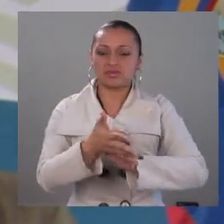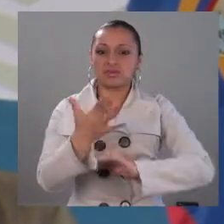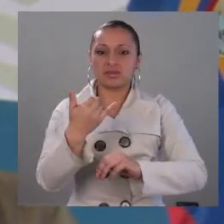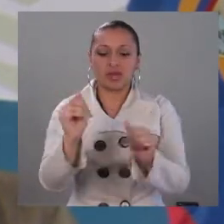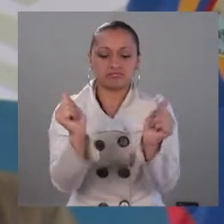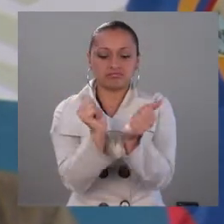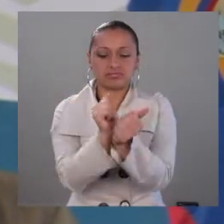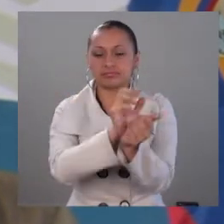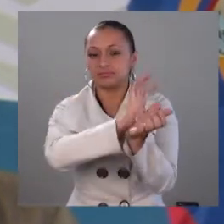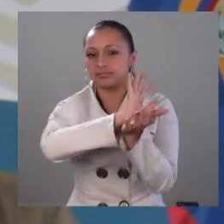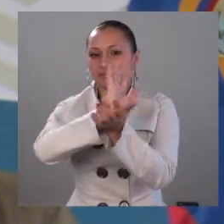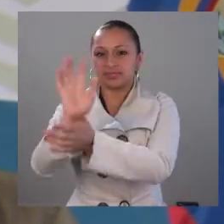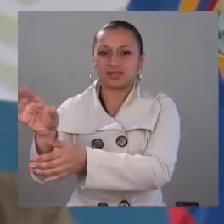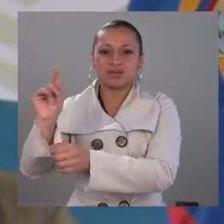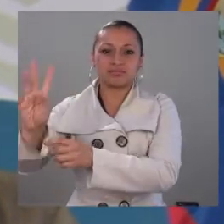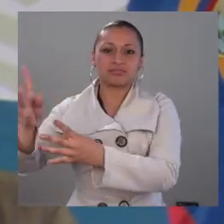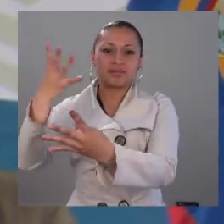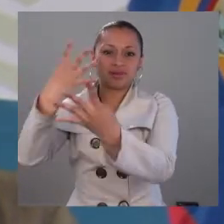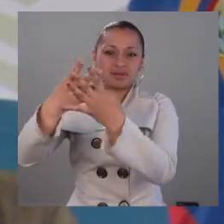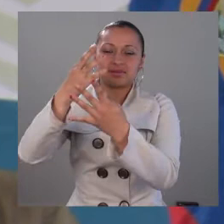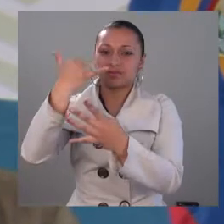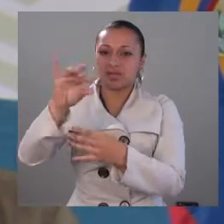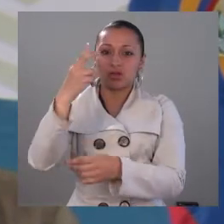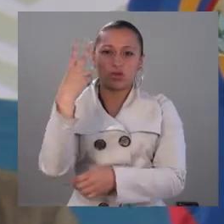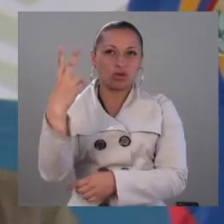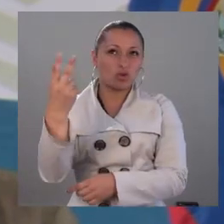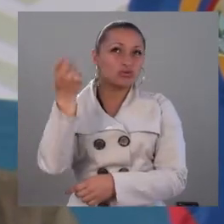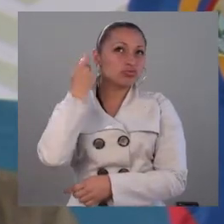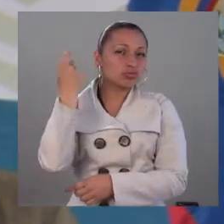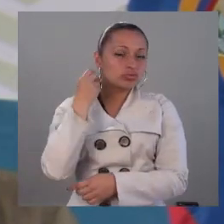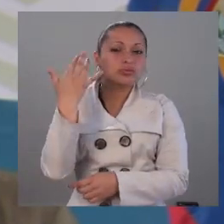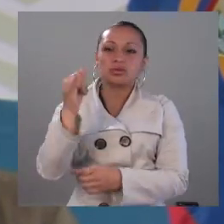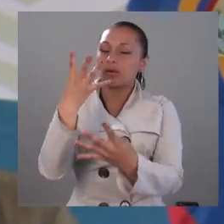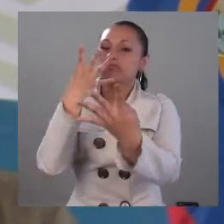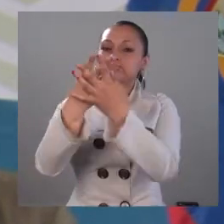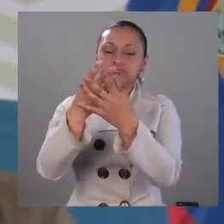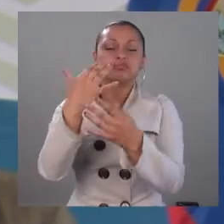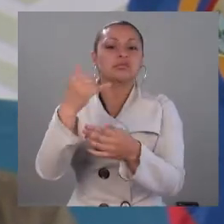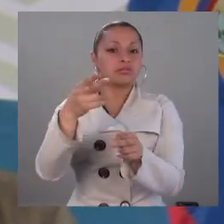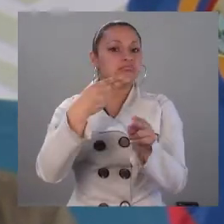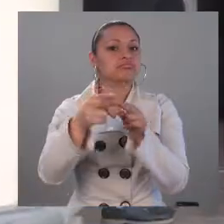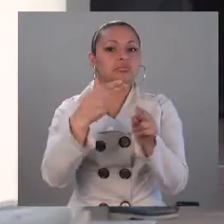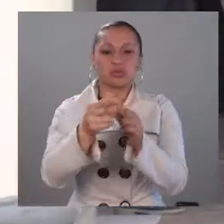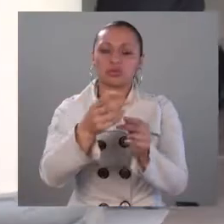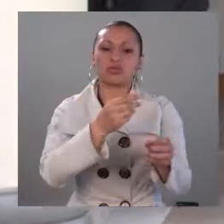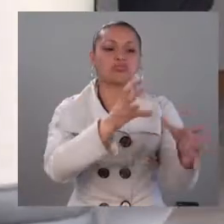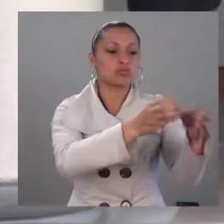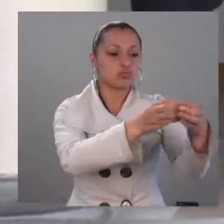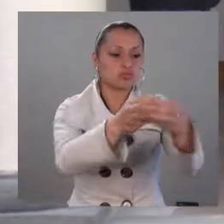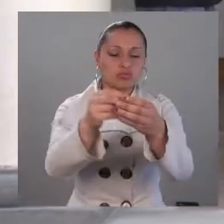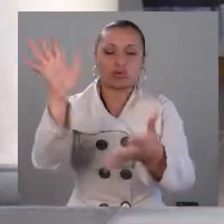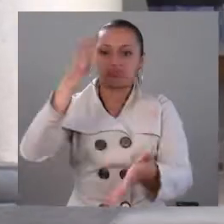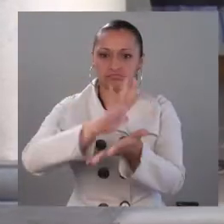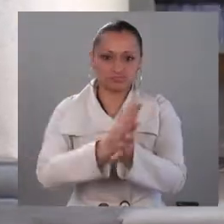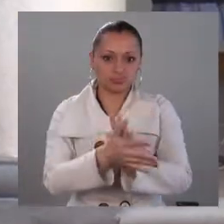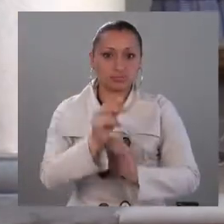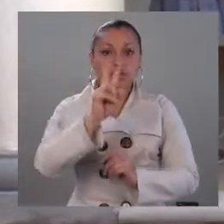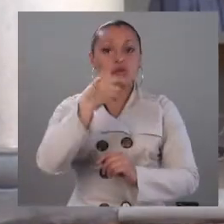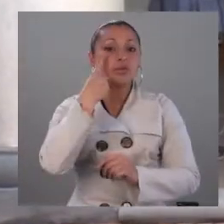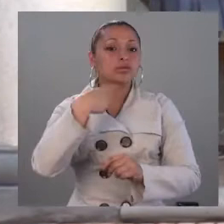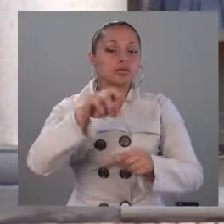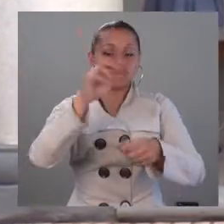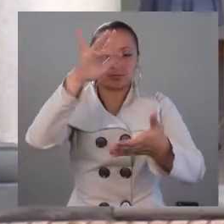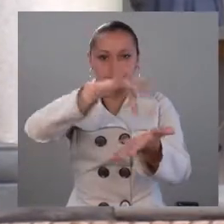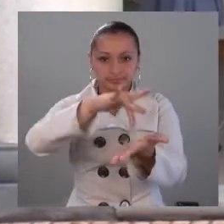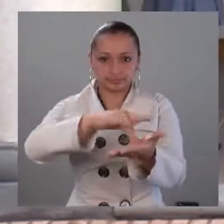capturaron los últimos dos hace unos días, o sea que esta banda fue totalmente liquidada. En el primero de dos días de